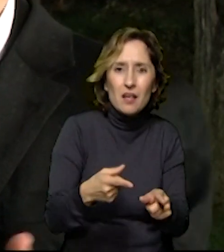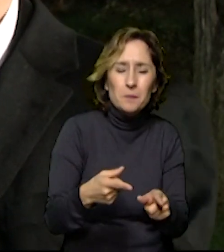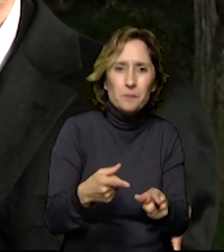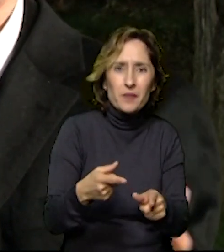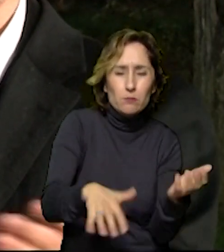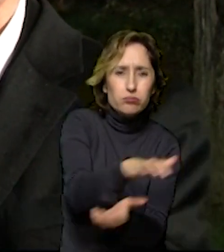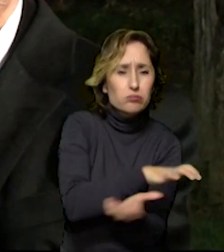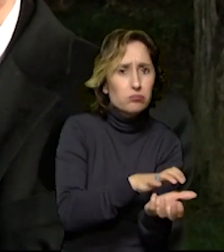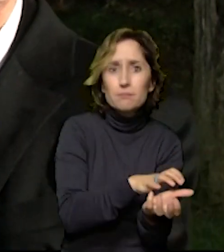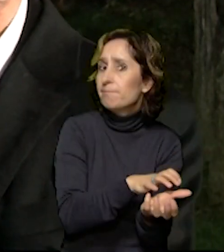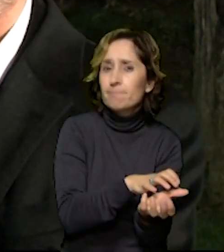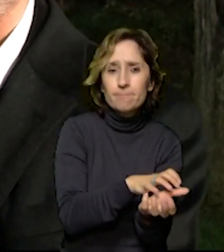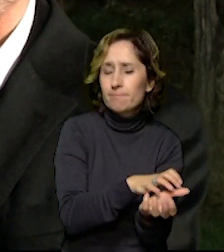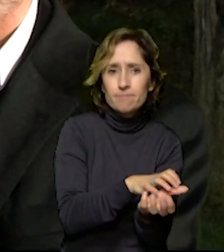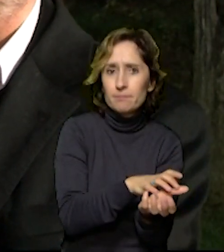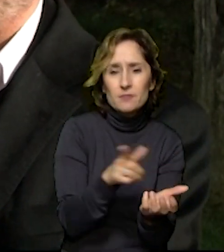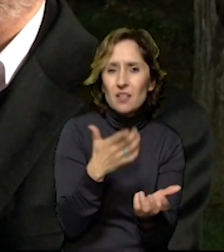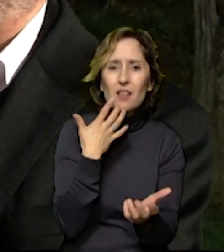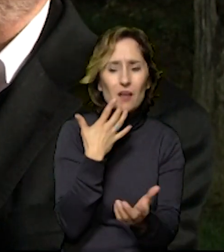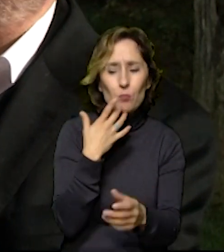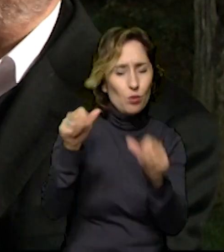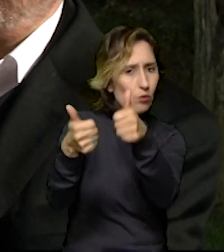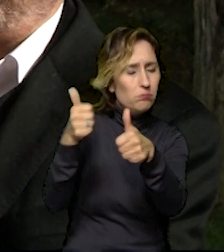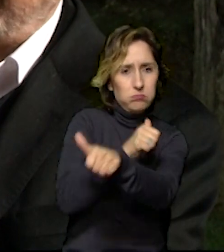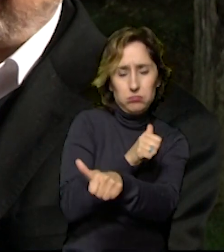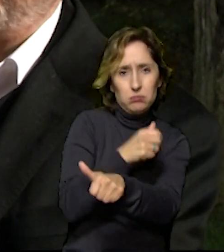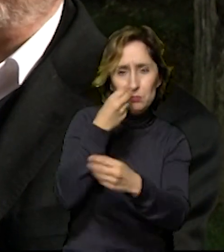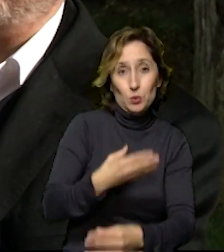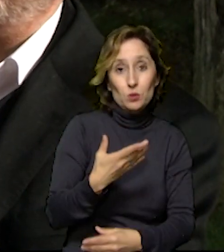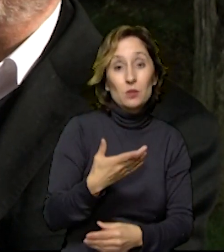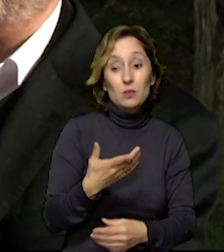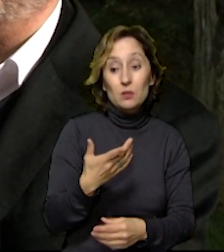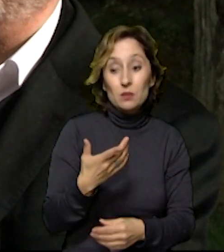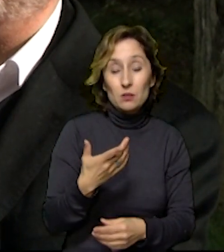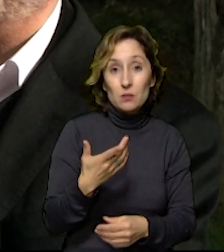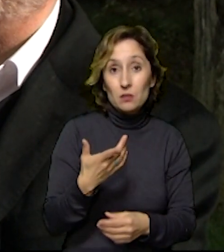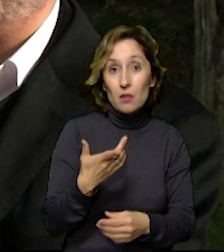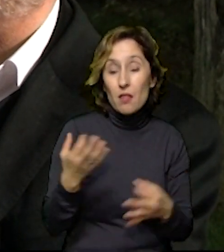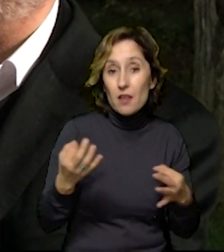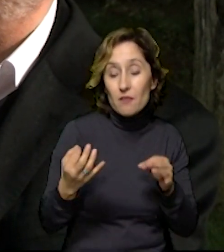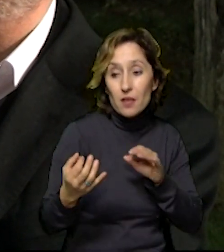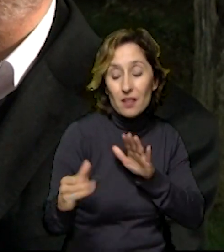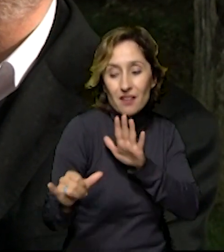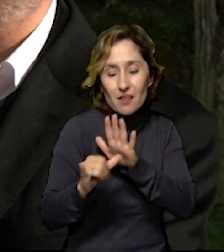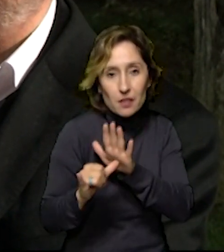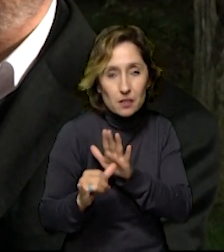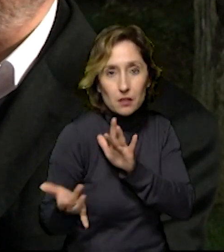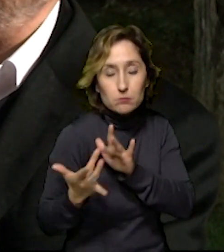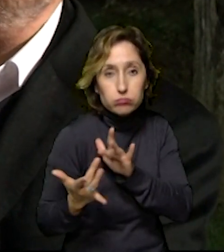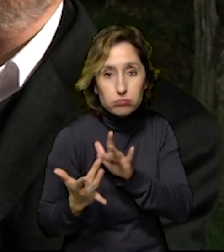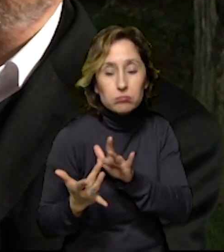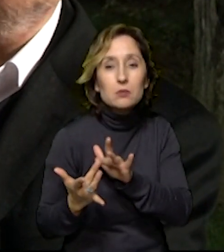un ejemplo durante muchos años. Por lo tanto, hay que estar cercanos a ellos, a